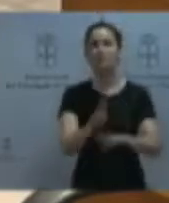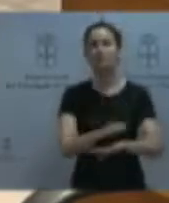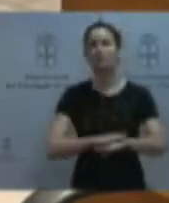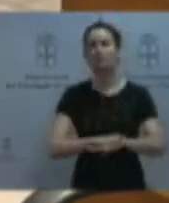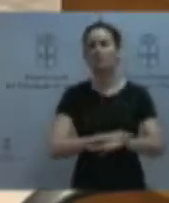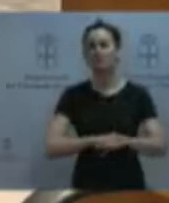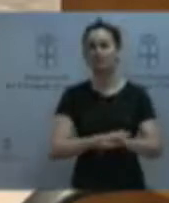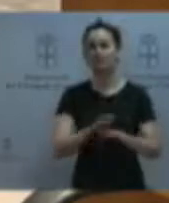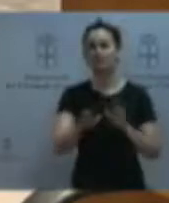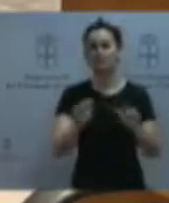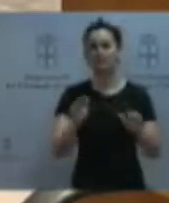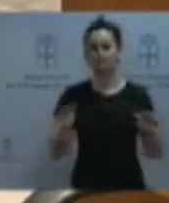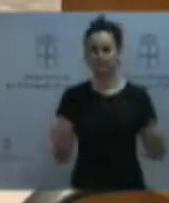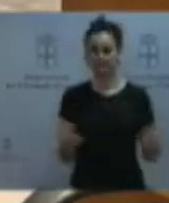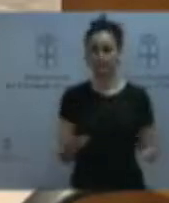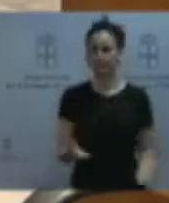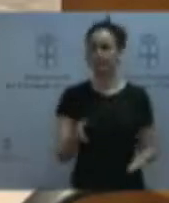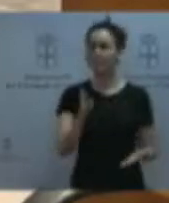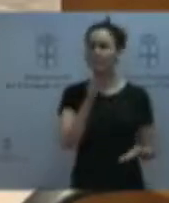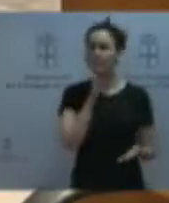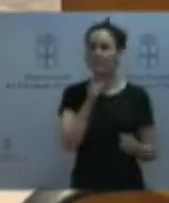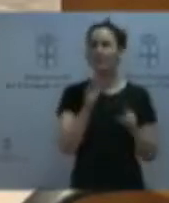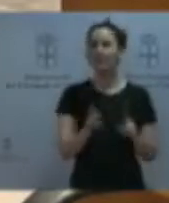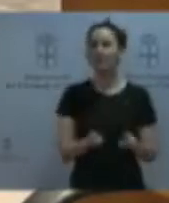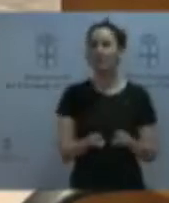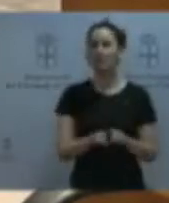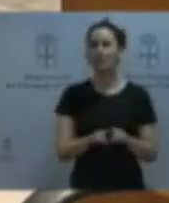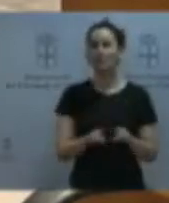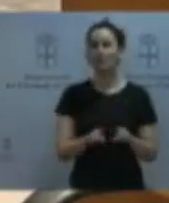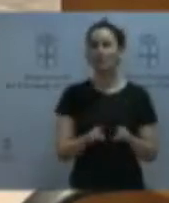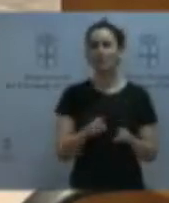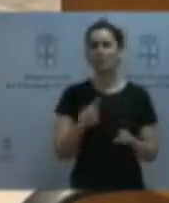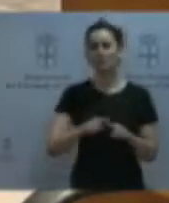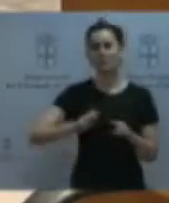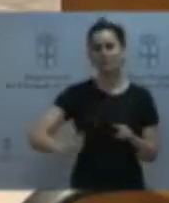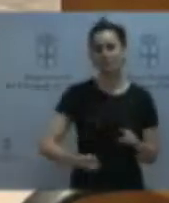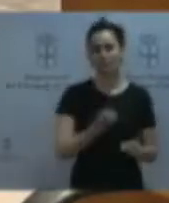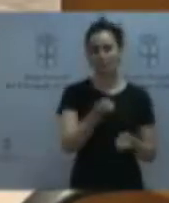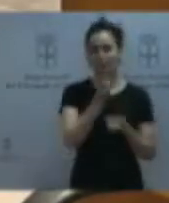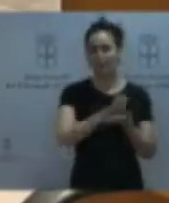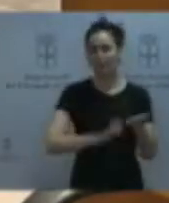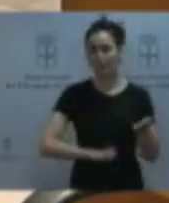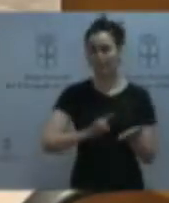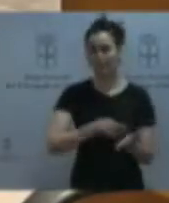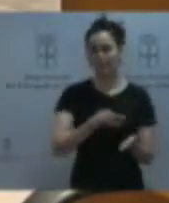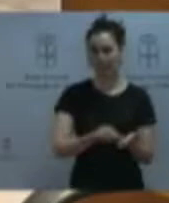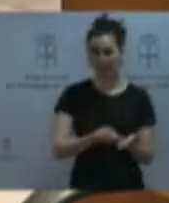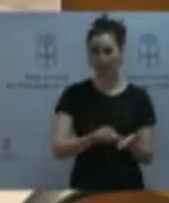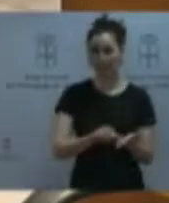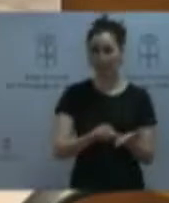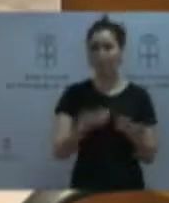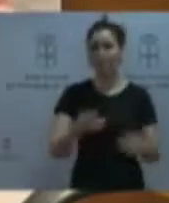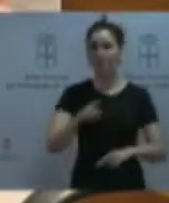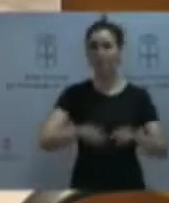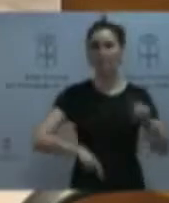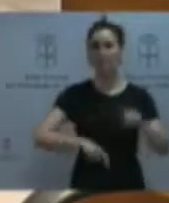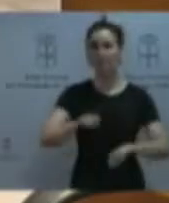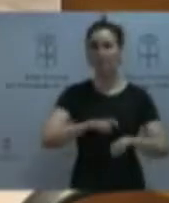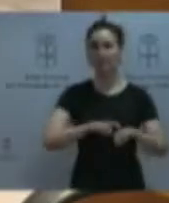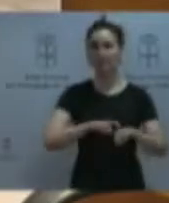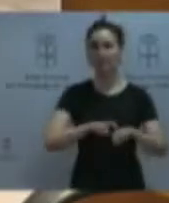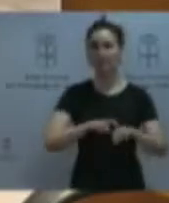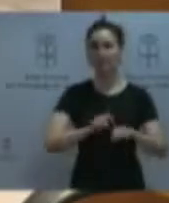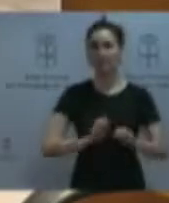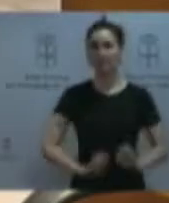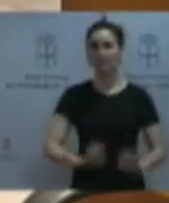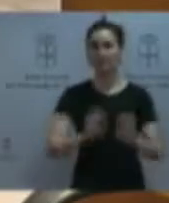de distintas fuentes, habitualmente de los informes técnicos y en función de las características singulares de los proyectos, de cualesquiera otras